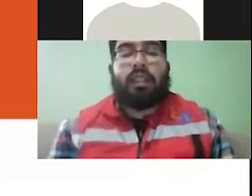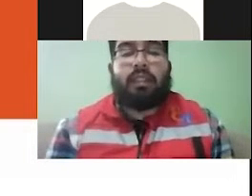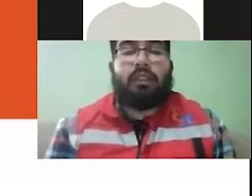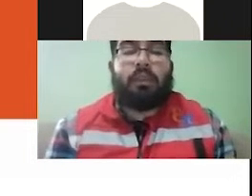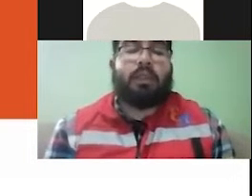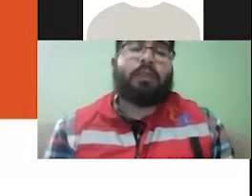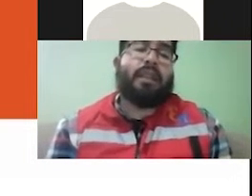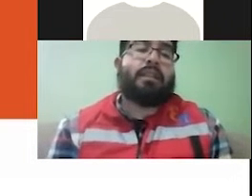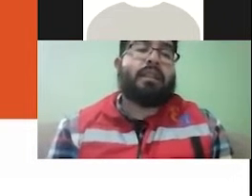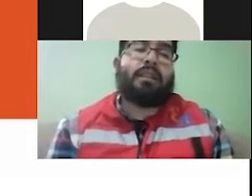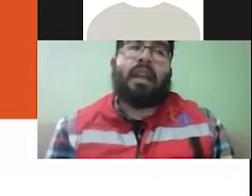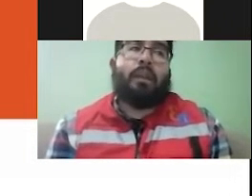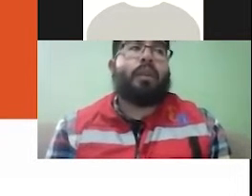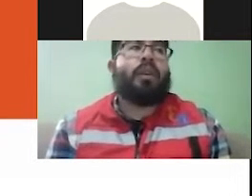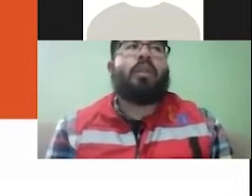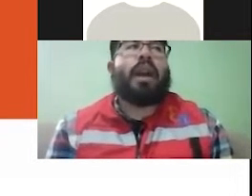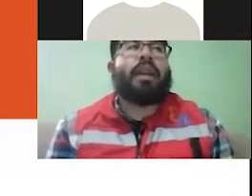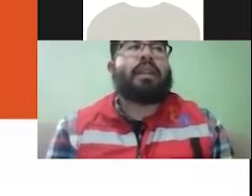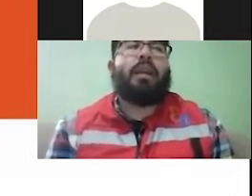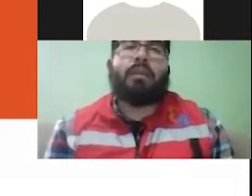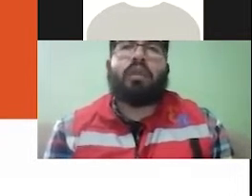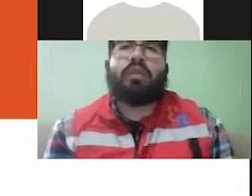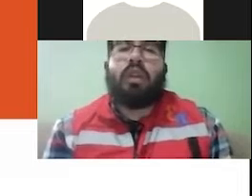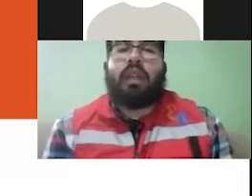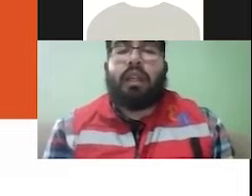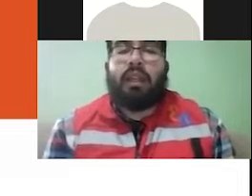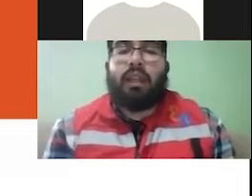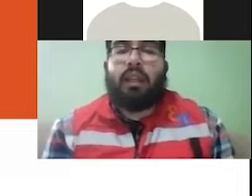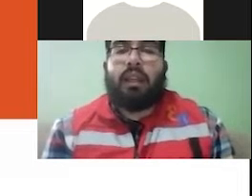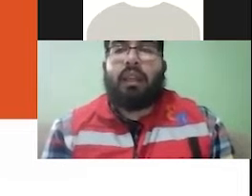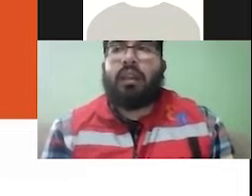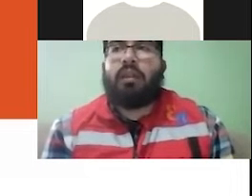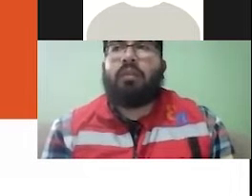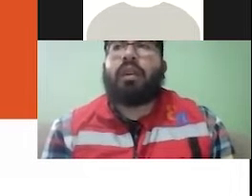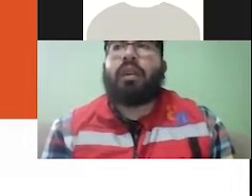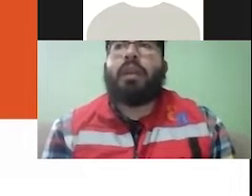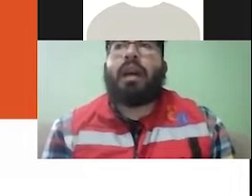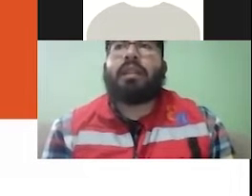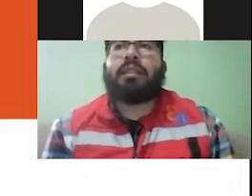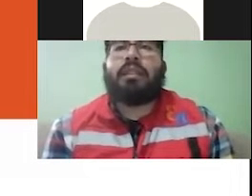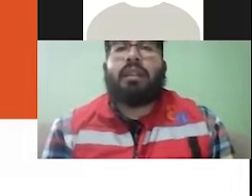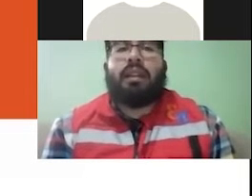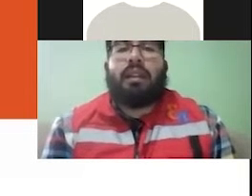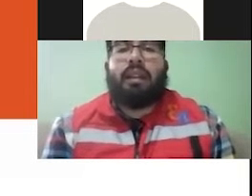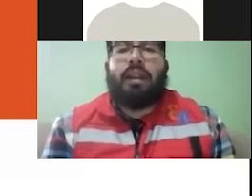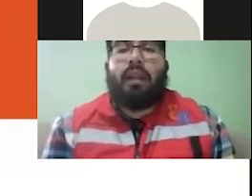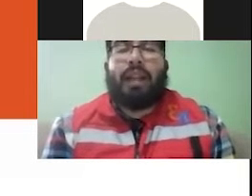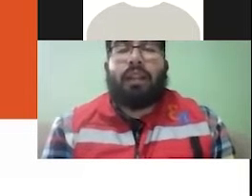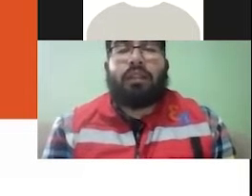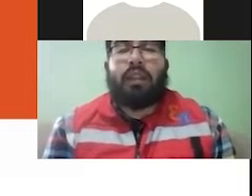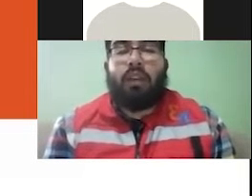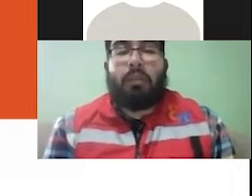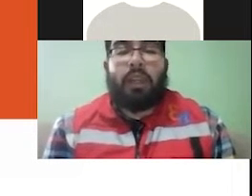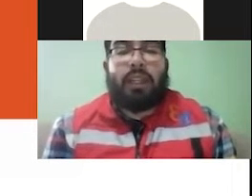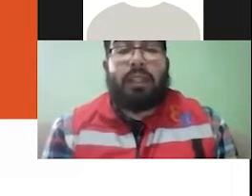Nosotros quizás no somos especialistas y a lo mejor alguna grieta la vemos eh, un poquito más